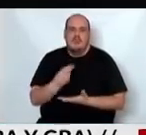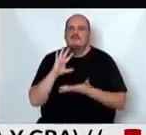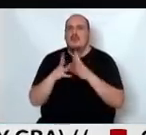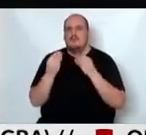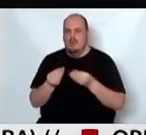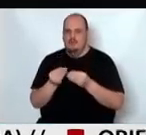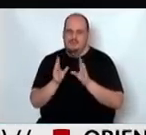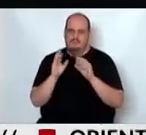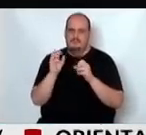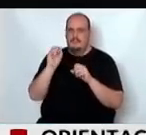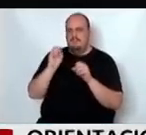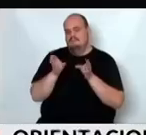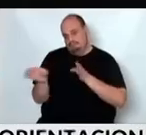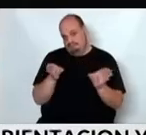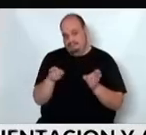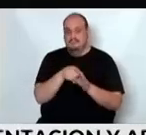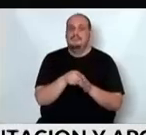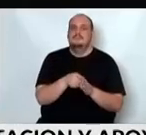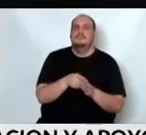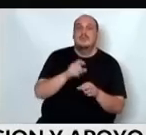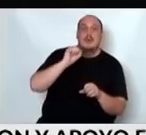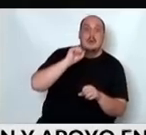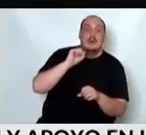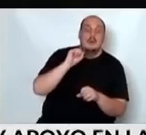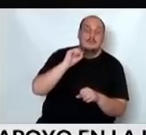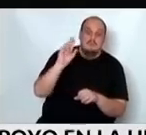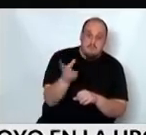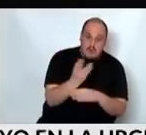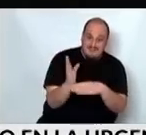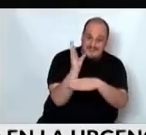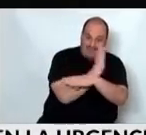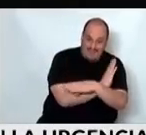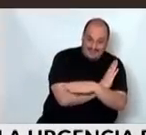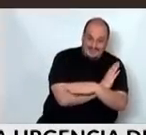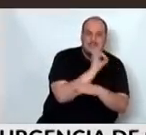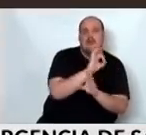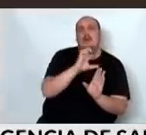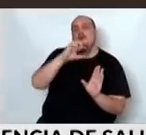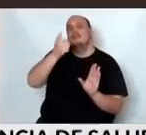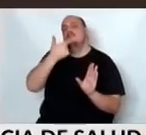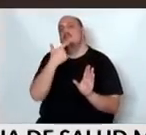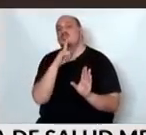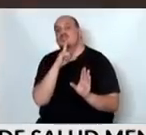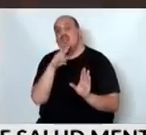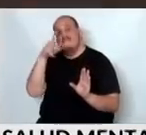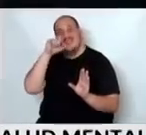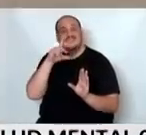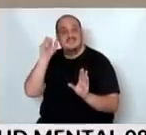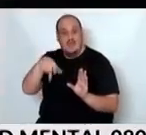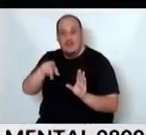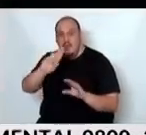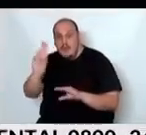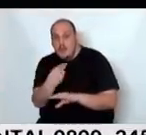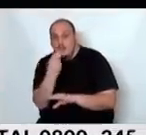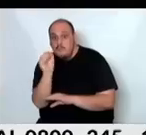que sea intervenir antes de que suceda el suicidio, o la posvención, es decir, intervenir después de que ya